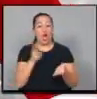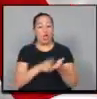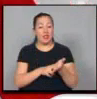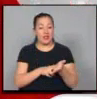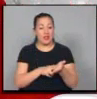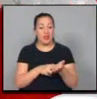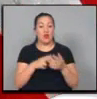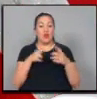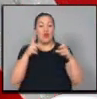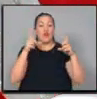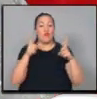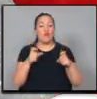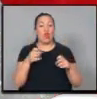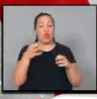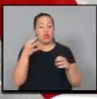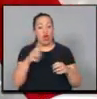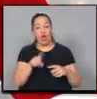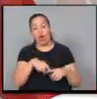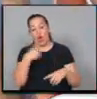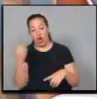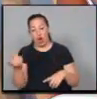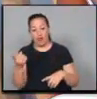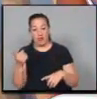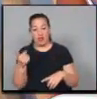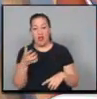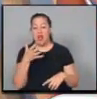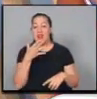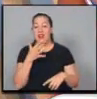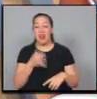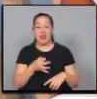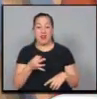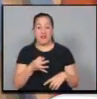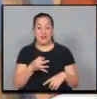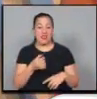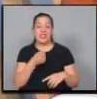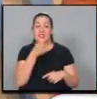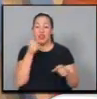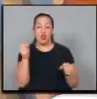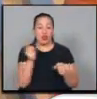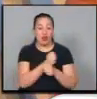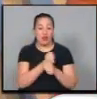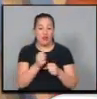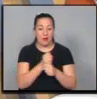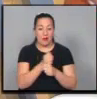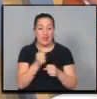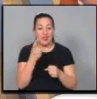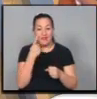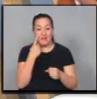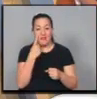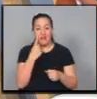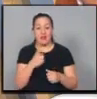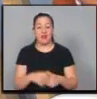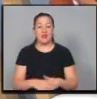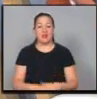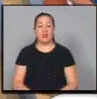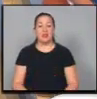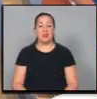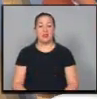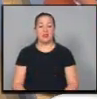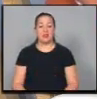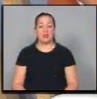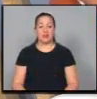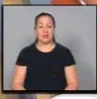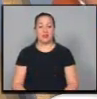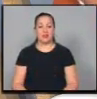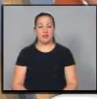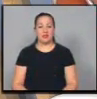director, una foto para atrás. A ver, a ver. La verdad, si vas a blanquear una foto para atrás, a ver si podemos ir. Si blanquea con